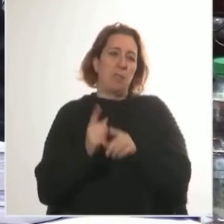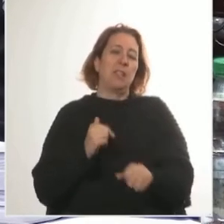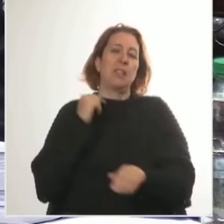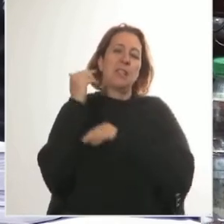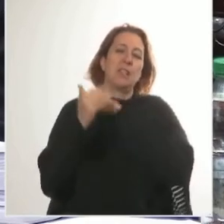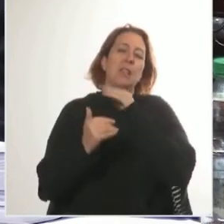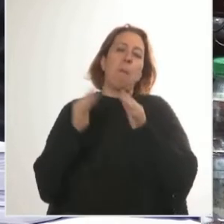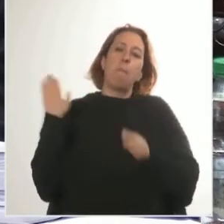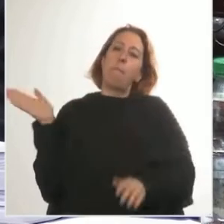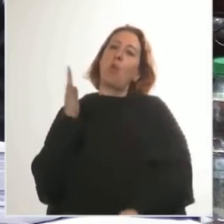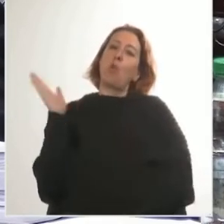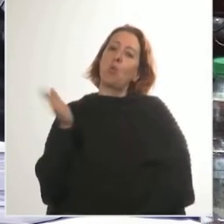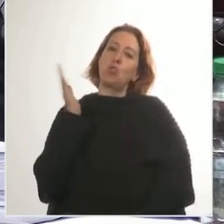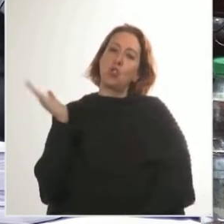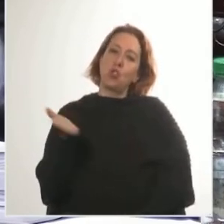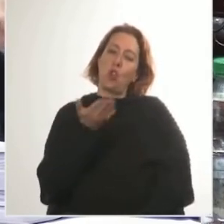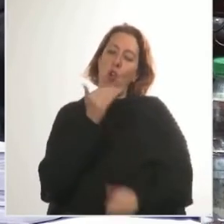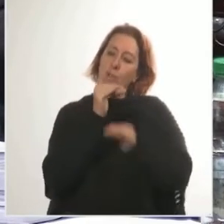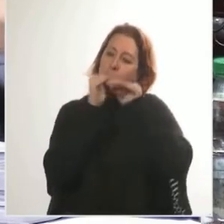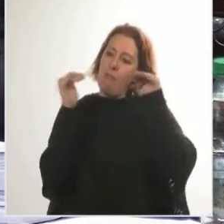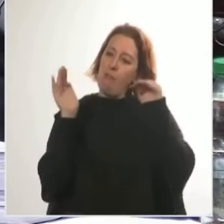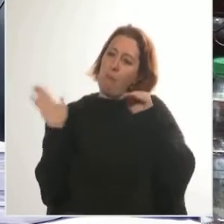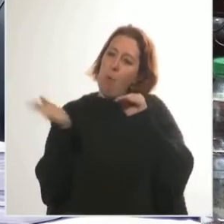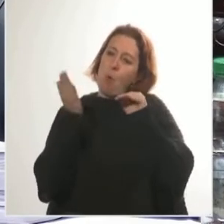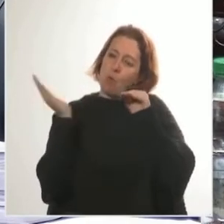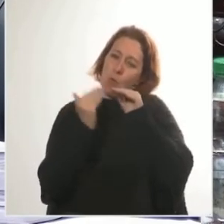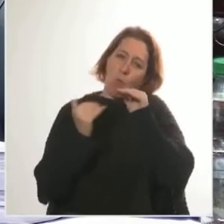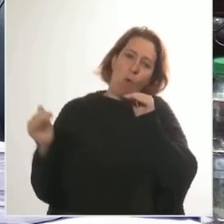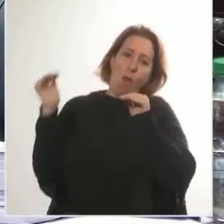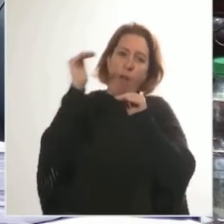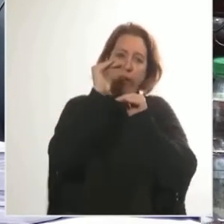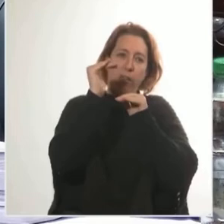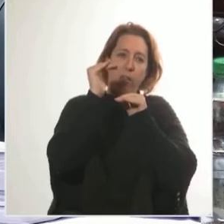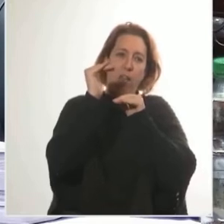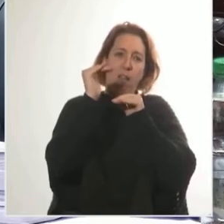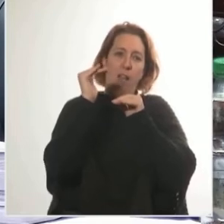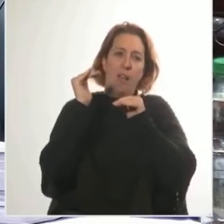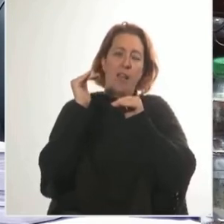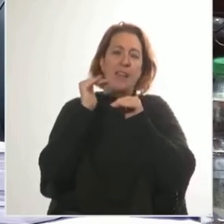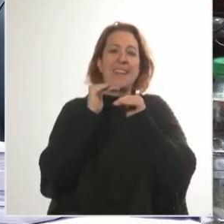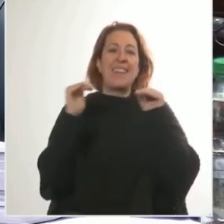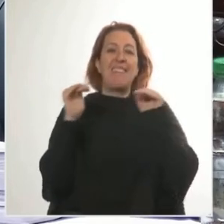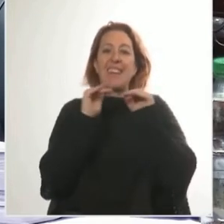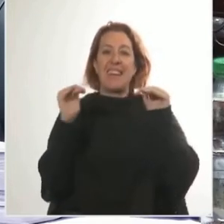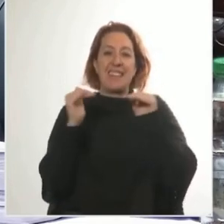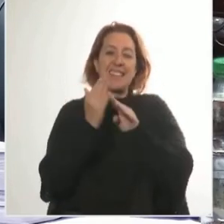de producción por encima de los niveles pre-pandemia.